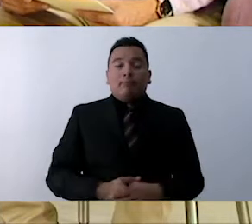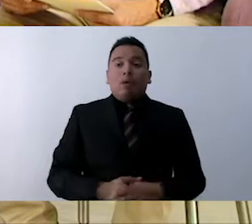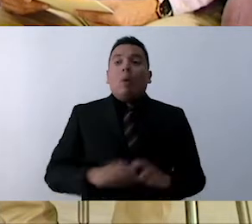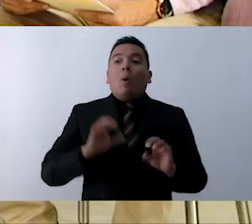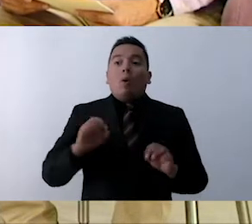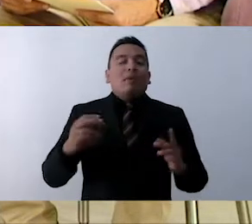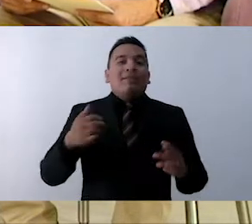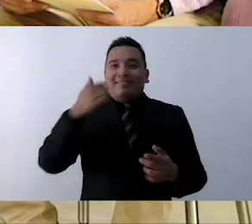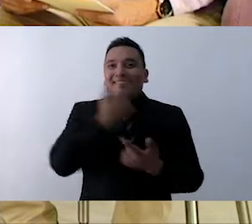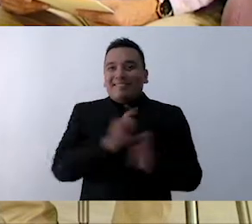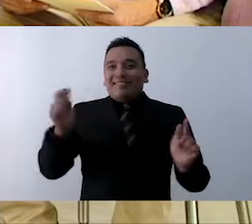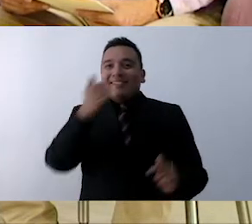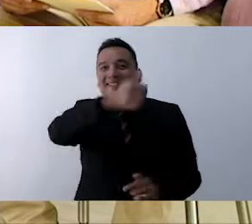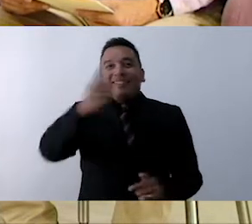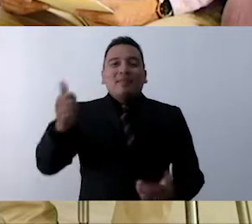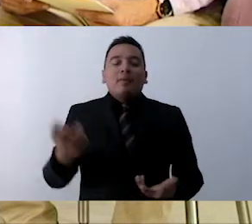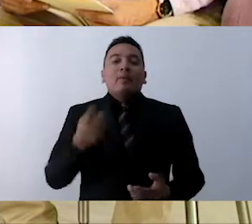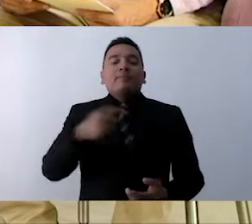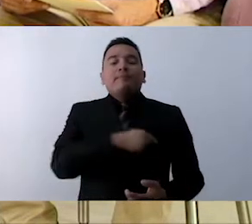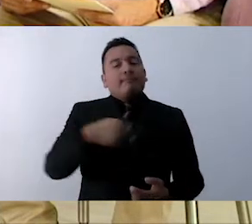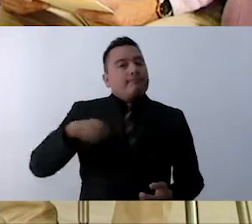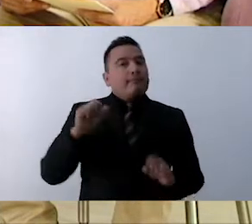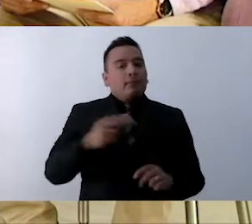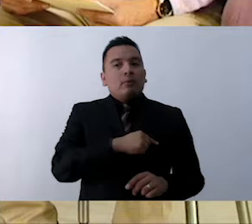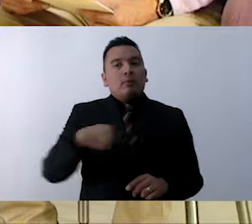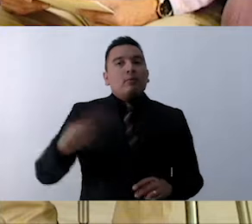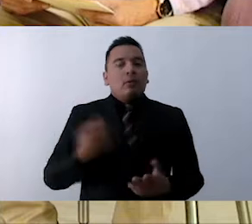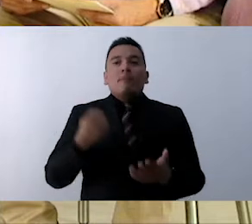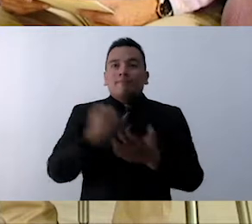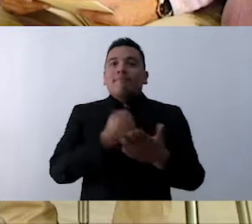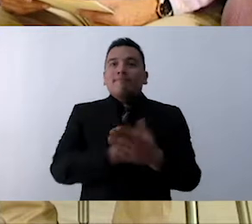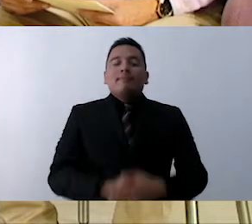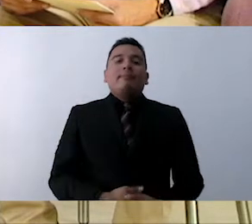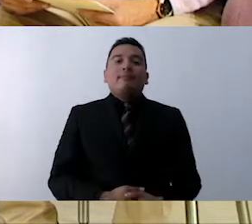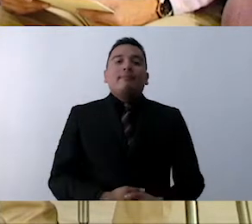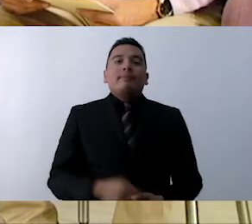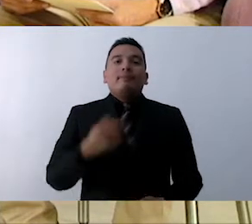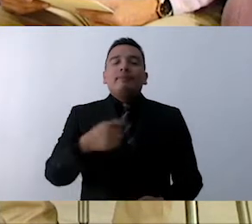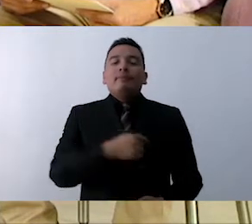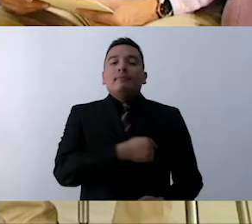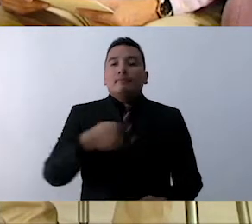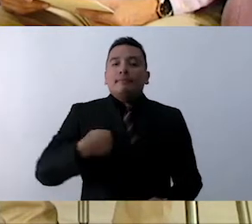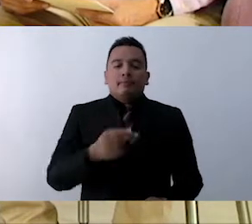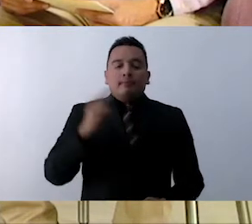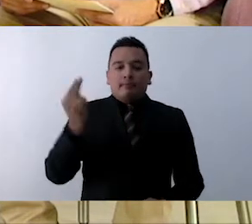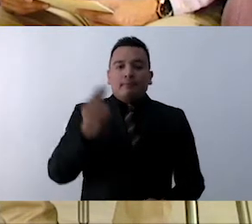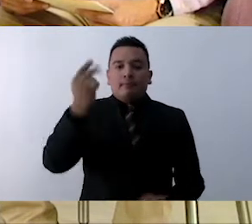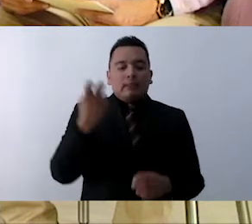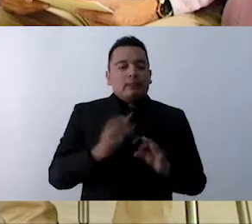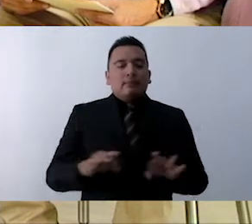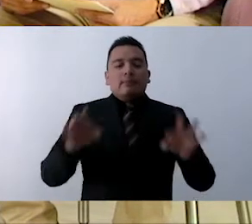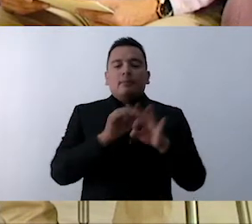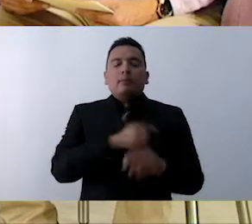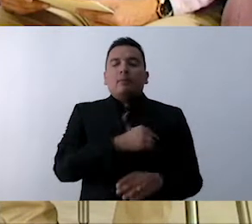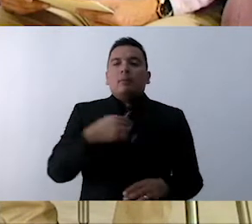valores, de libertad, entonces tenemos que ser exigentes también nosotros. Entonces efectivamente creo que